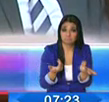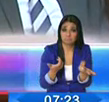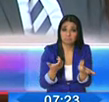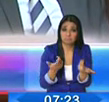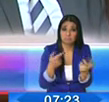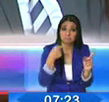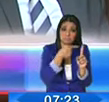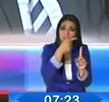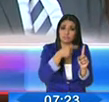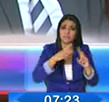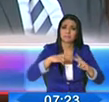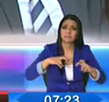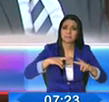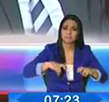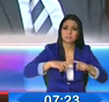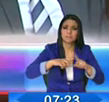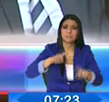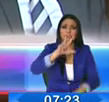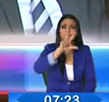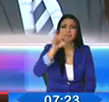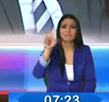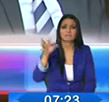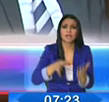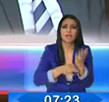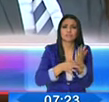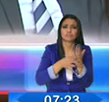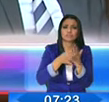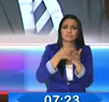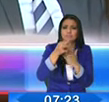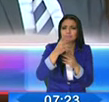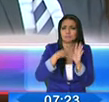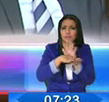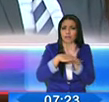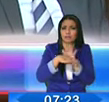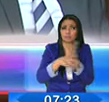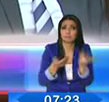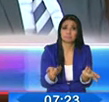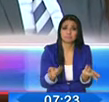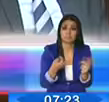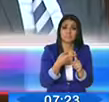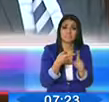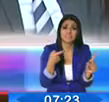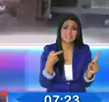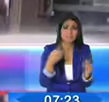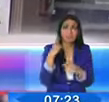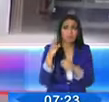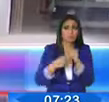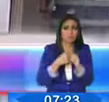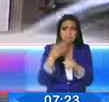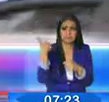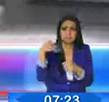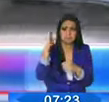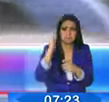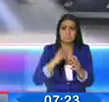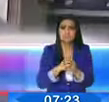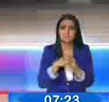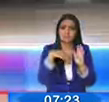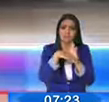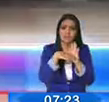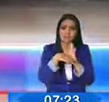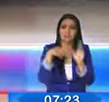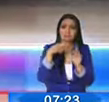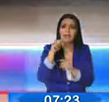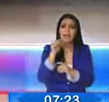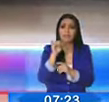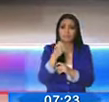hay más de 300 accionistas en el banco que están desde hace 40 años el banco del austro está catalogado